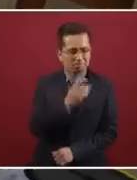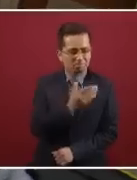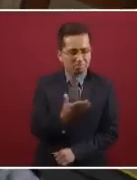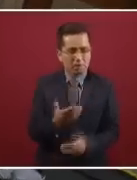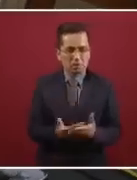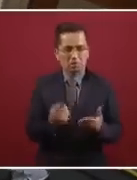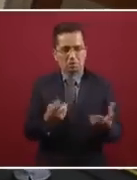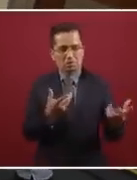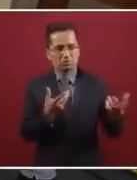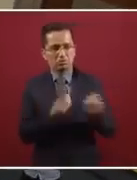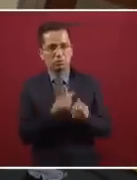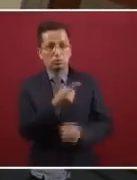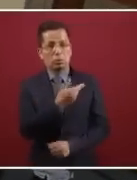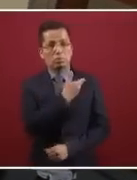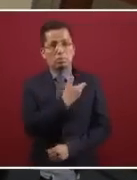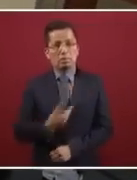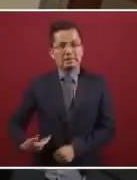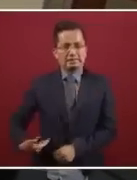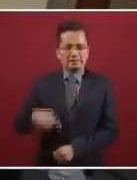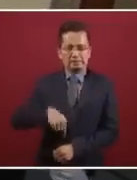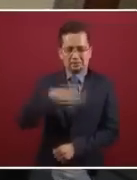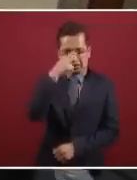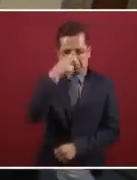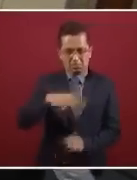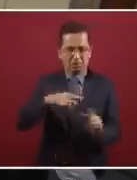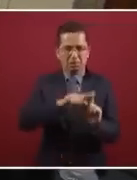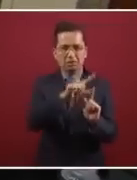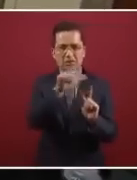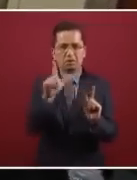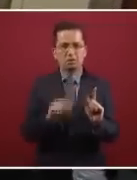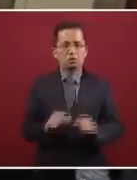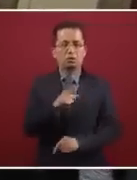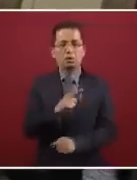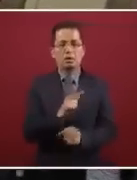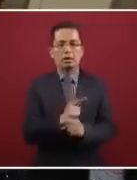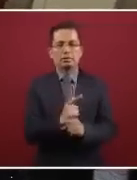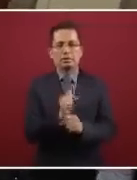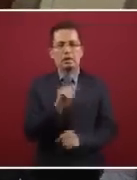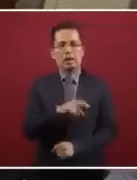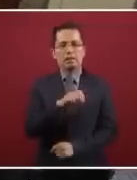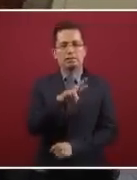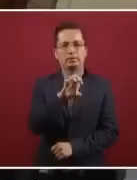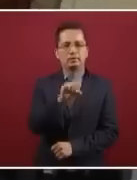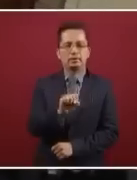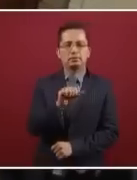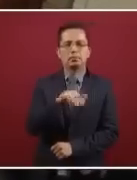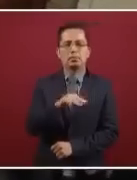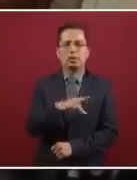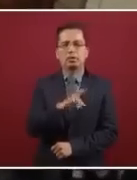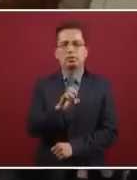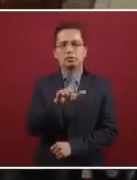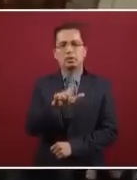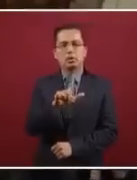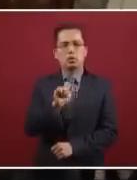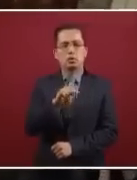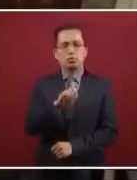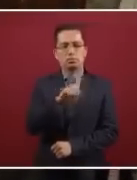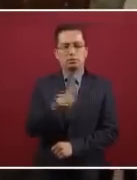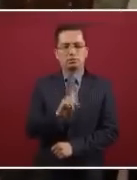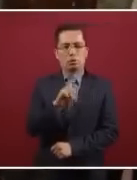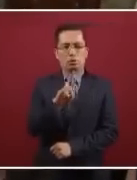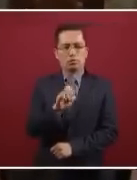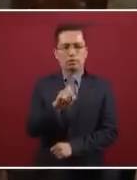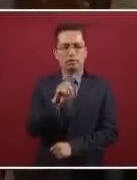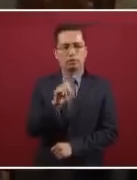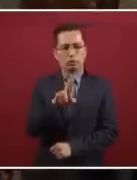Nosotros, el presidente constitucional de los Estados Unidos Mexicanos, licenciado Andrés Manuel López Obrador.